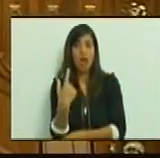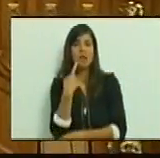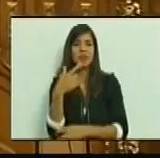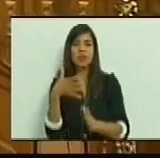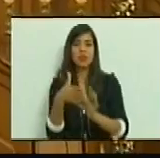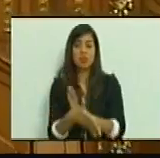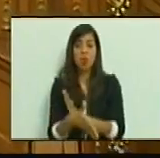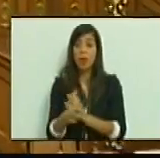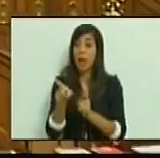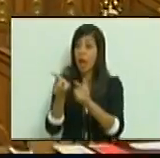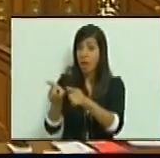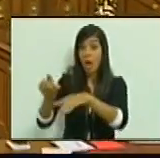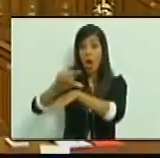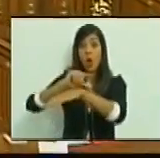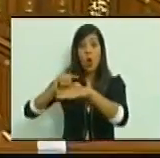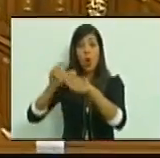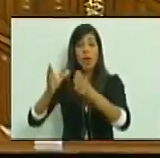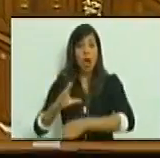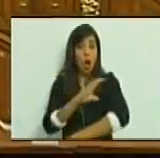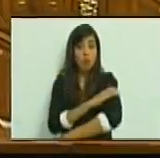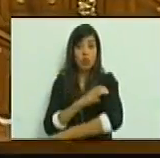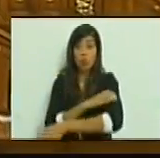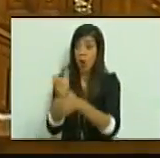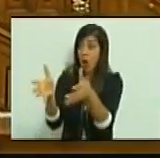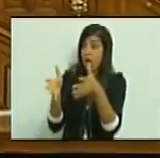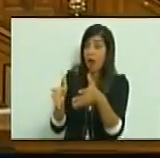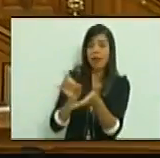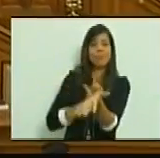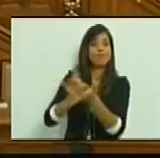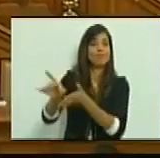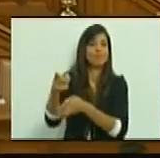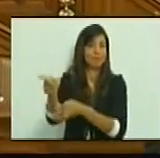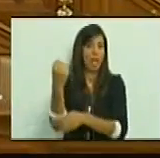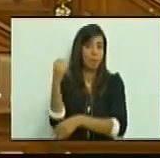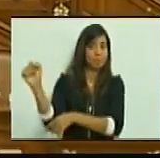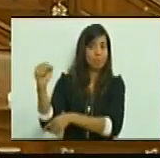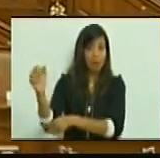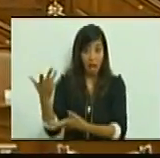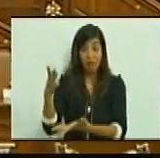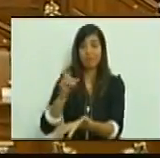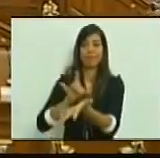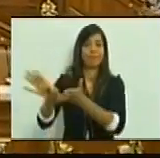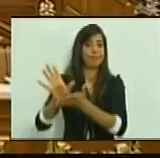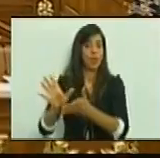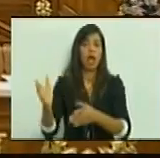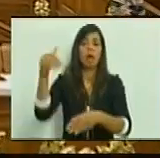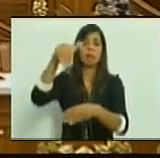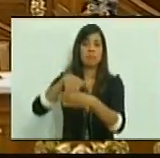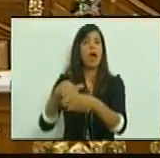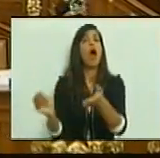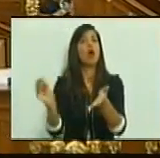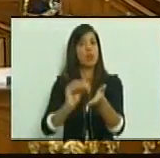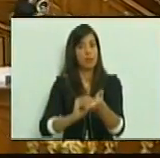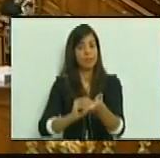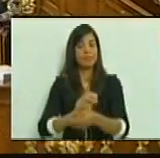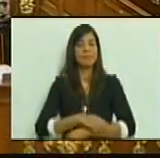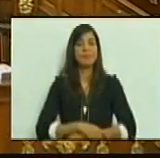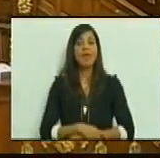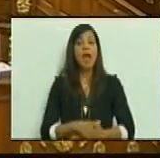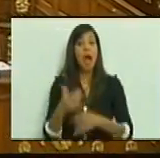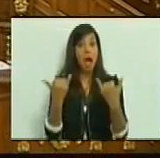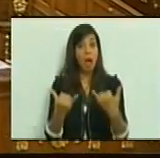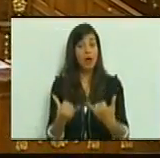cargo en la gobernación del estado Zulia. Esos fueron los puntos que se trataron con mayor relevancia el pasado jueves.